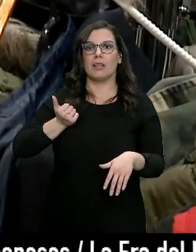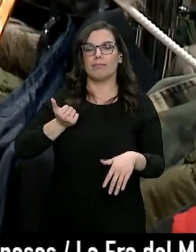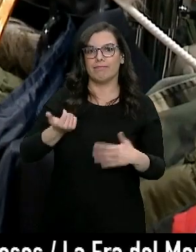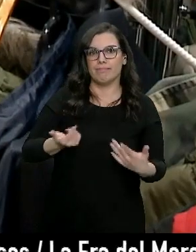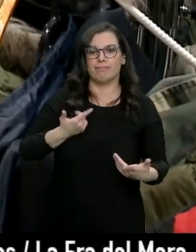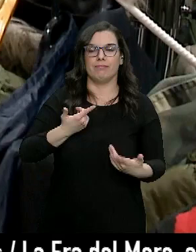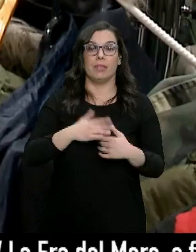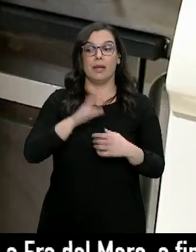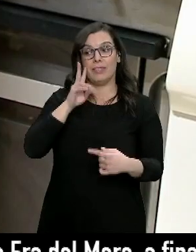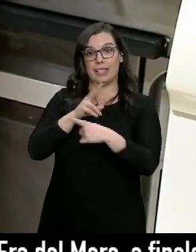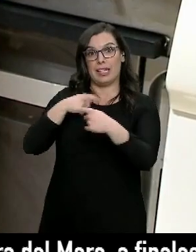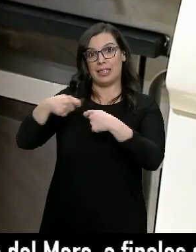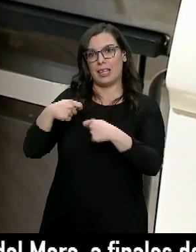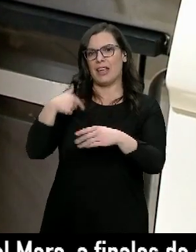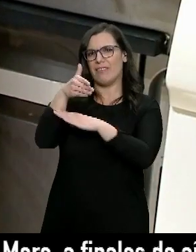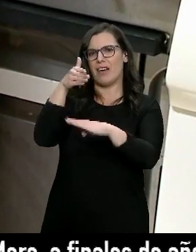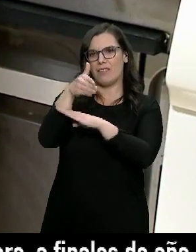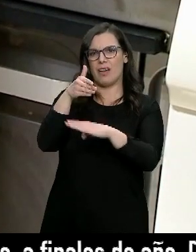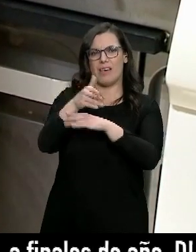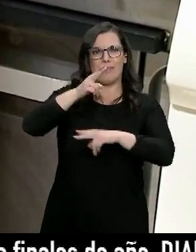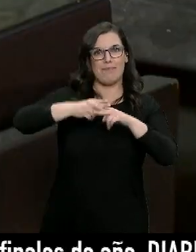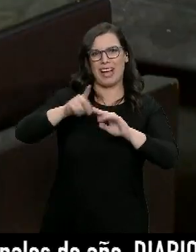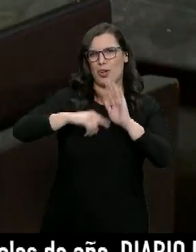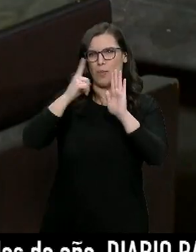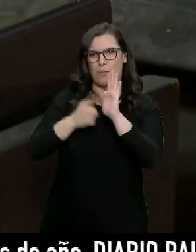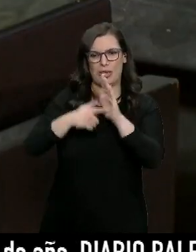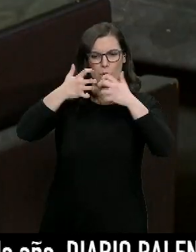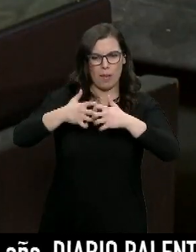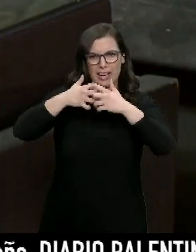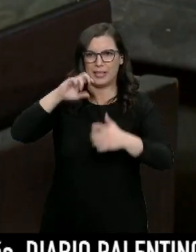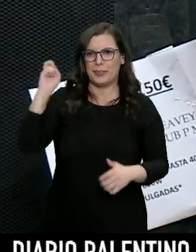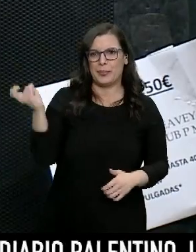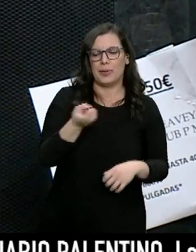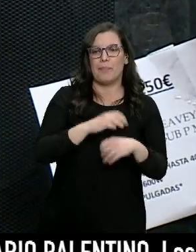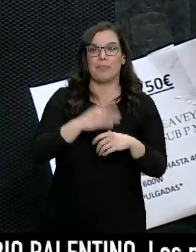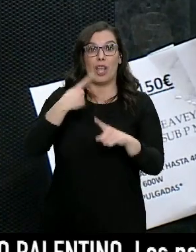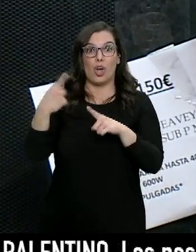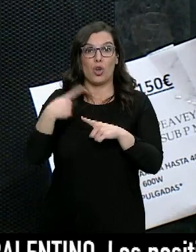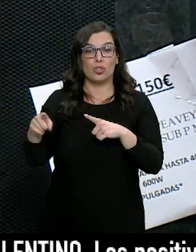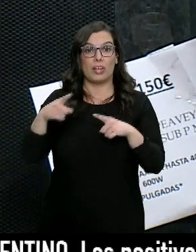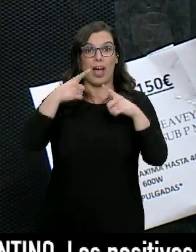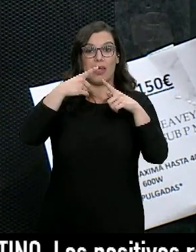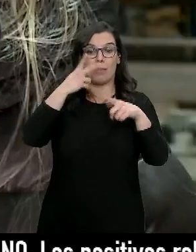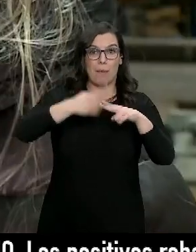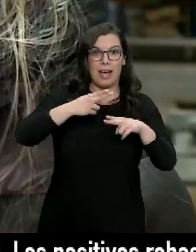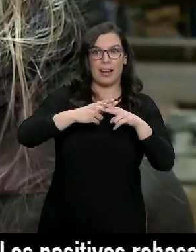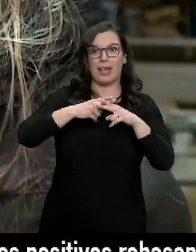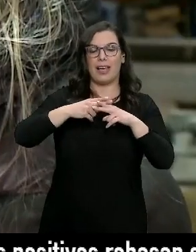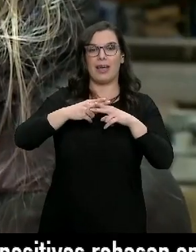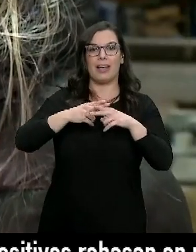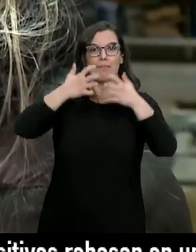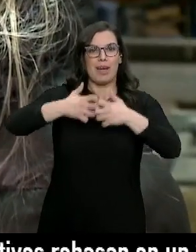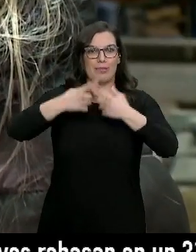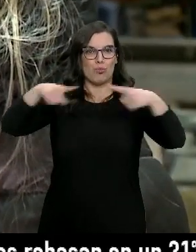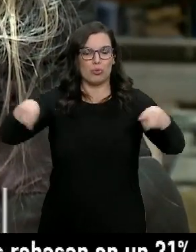A esta tienda de empeños vienen a parar bares completos. Ahora nos traen cosas de bares, equipo de música, hay